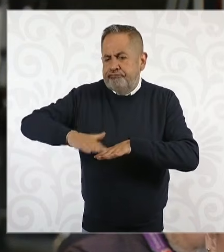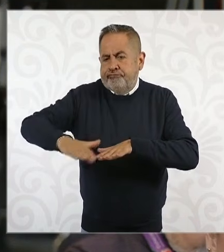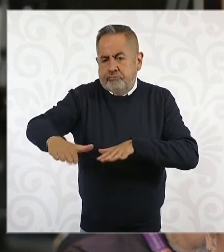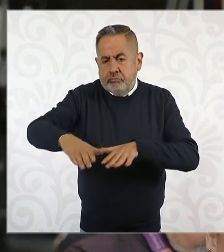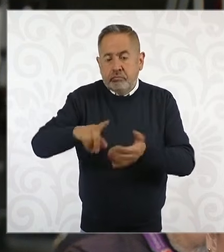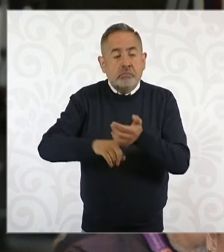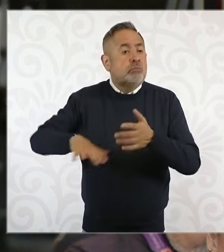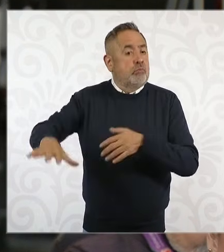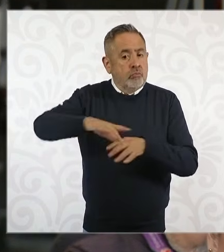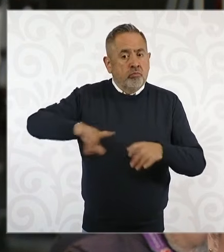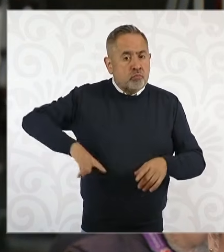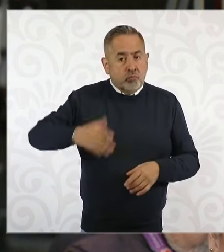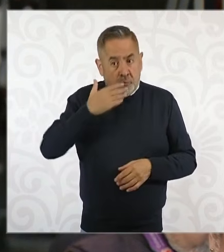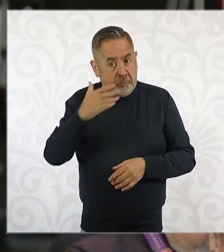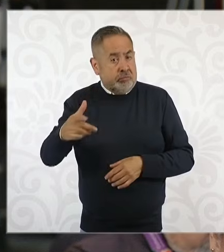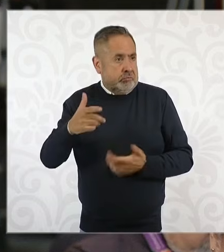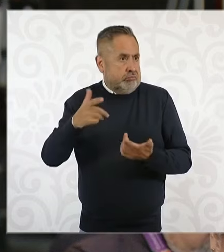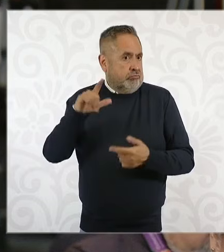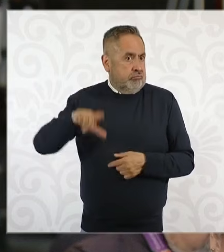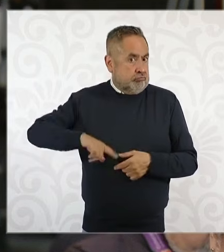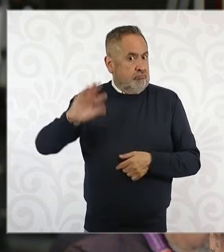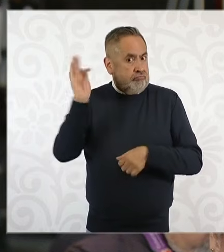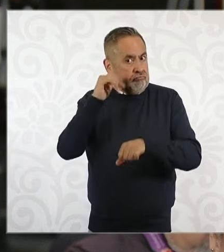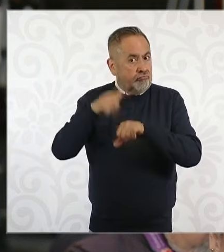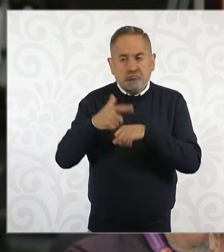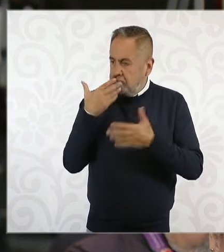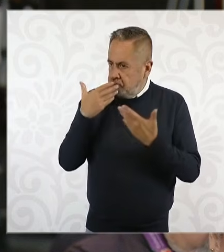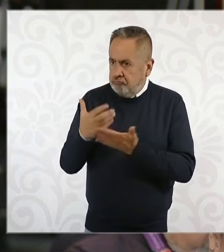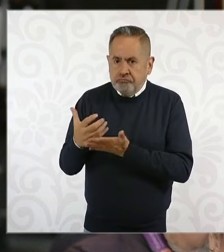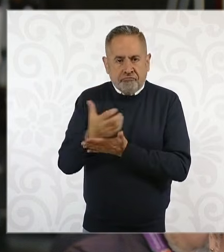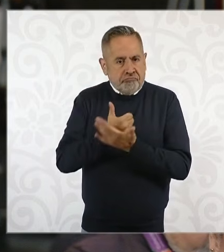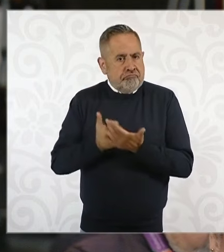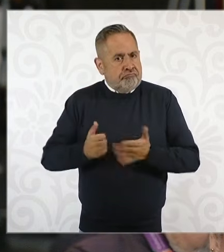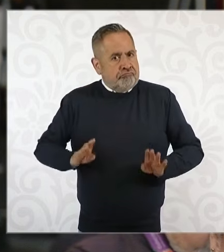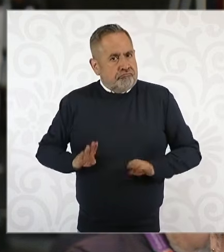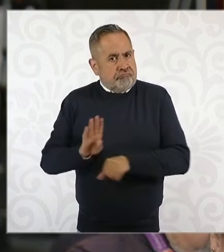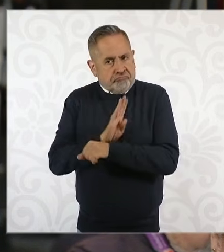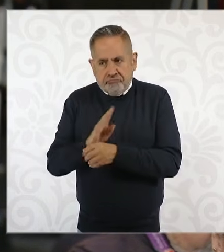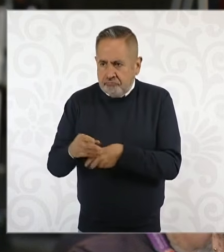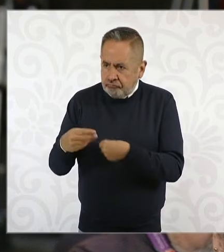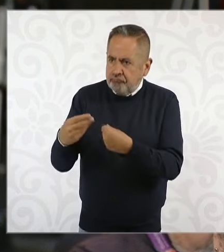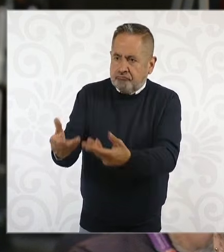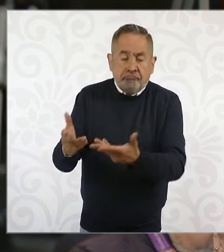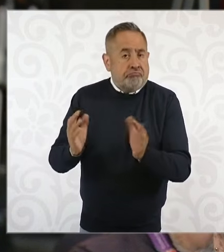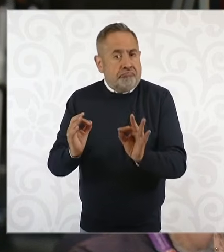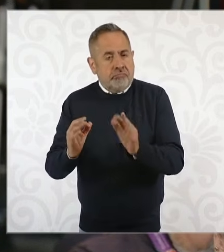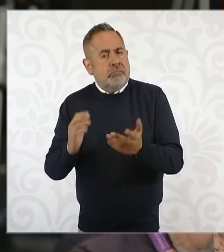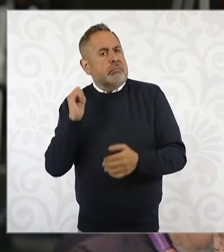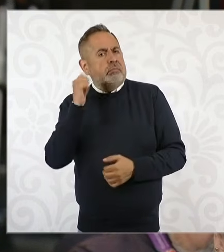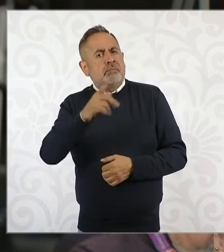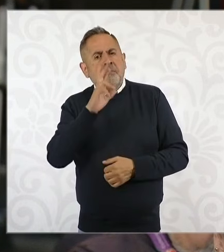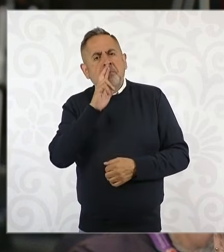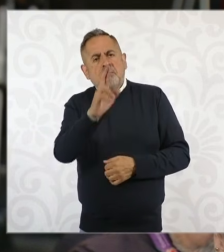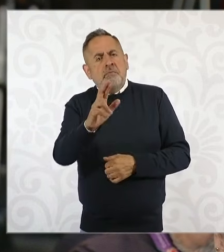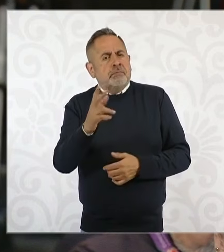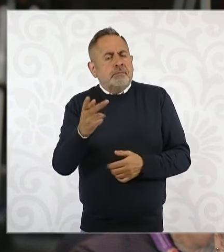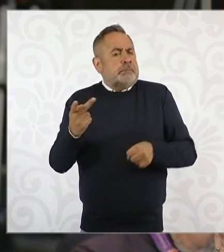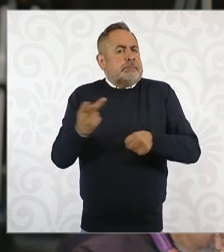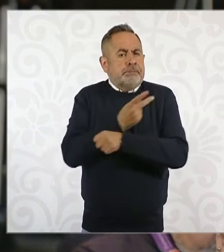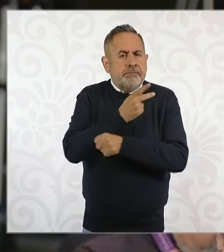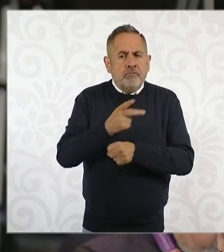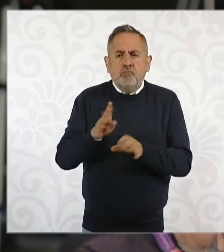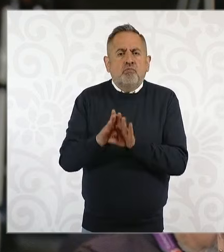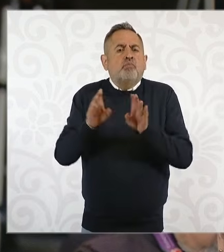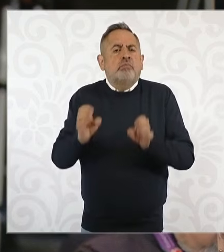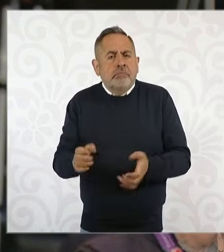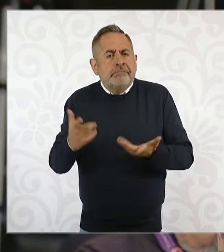sus gobiernos, el gobierno federal. Entonces, me gustaría saber si le ha entregado Pemex algún reporte acerca del avance